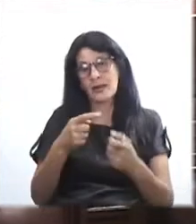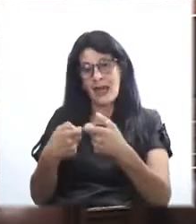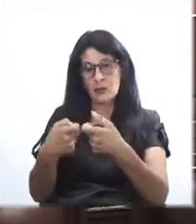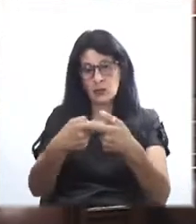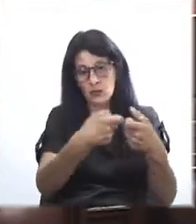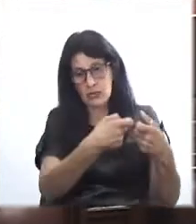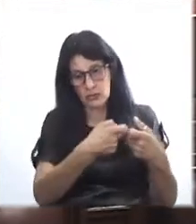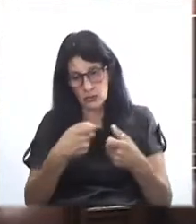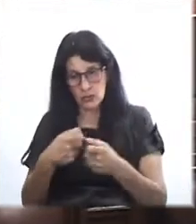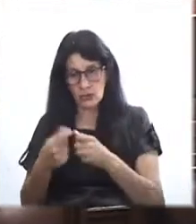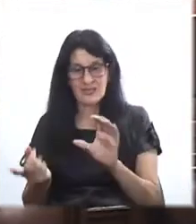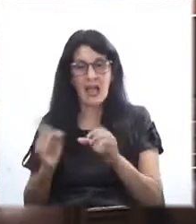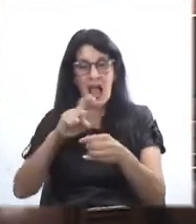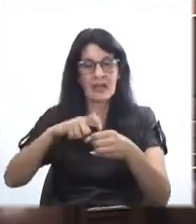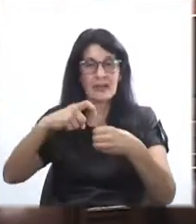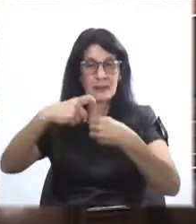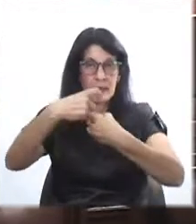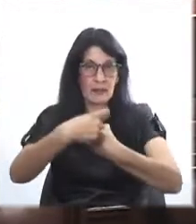asociaciones agremiadas